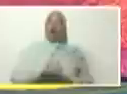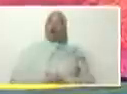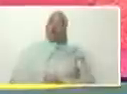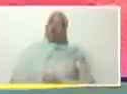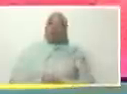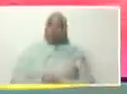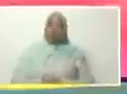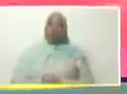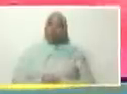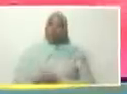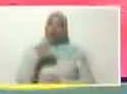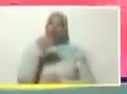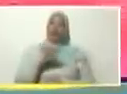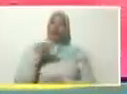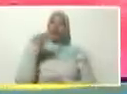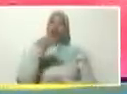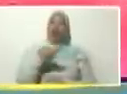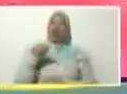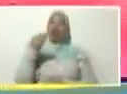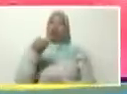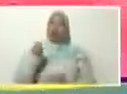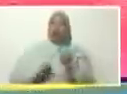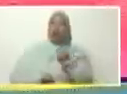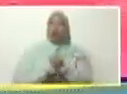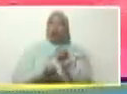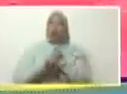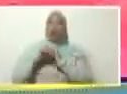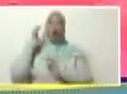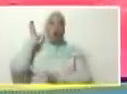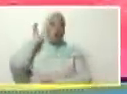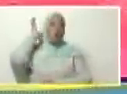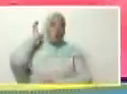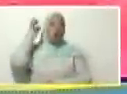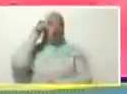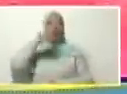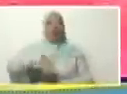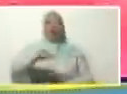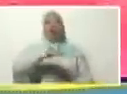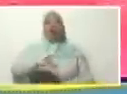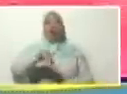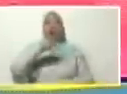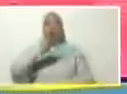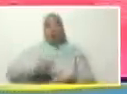Muchachos, siempre deben confiar en la conciencia del pueblo, hasta en las